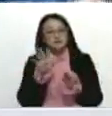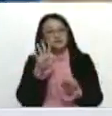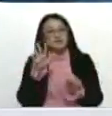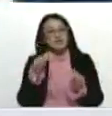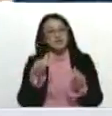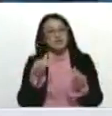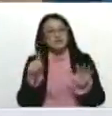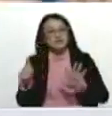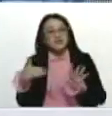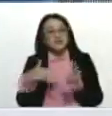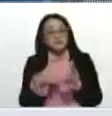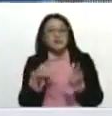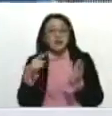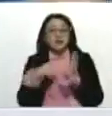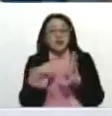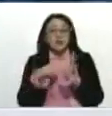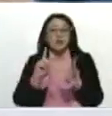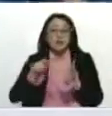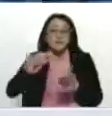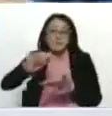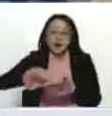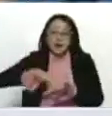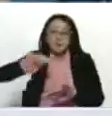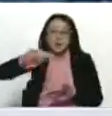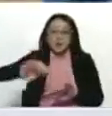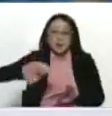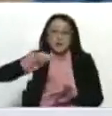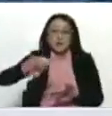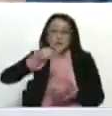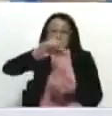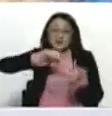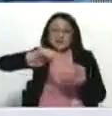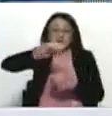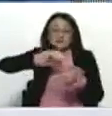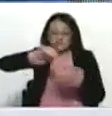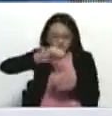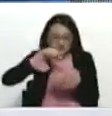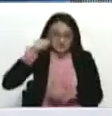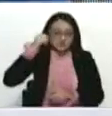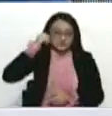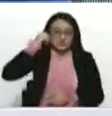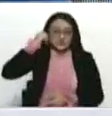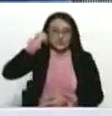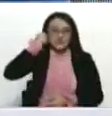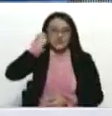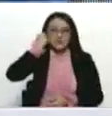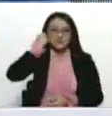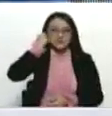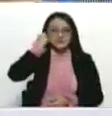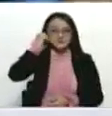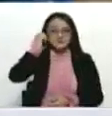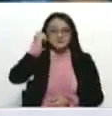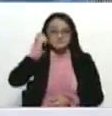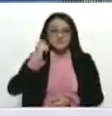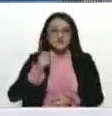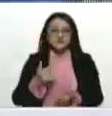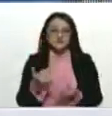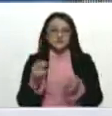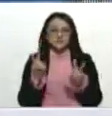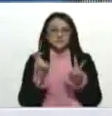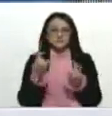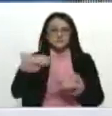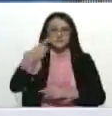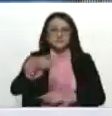56.912. Claro, era deuda, había que pagar poco a poco. Pero eso se recicla, ¿no? Se da la vuelta. En términos netos, en los siguientes